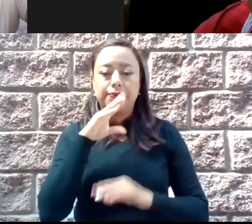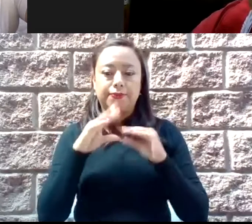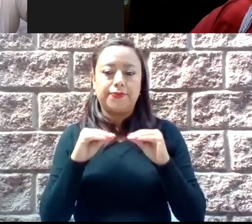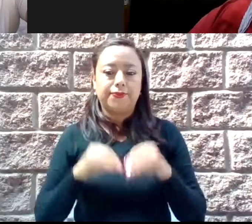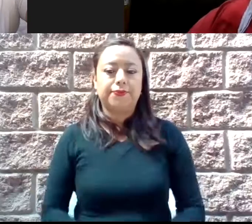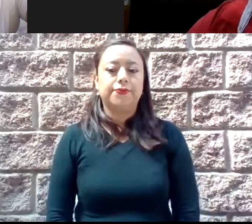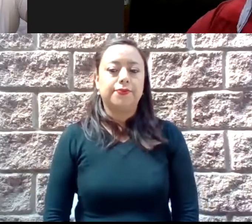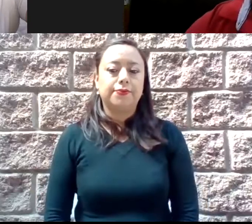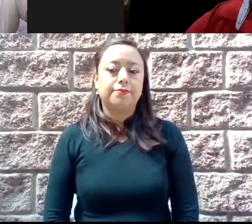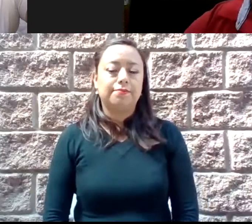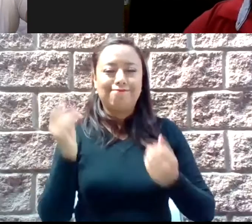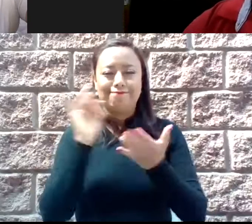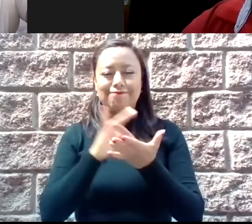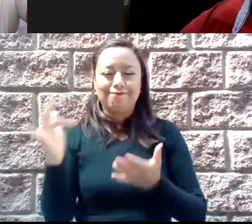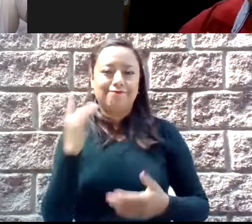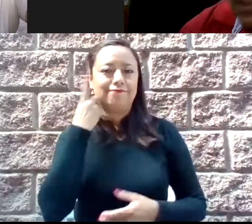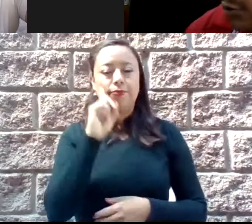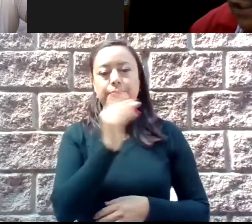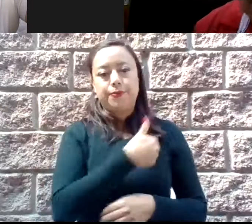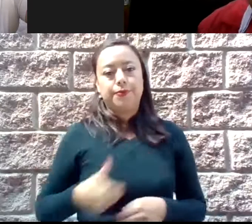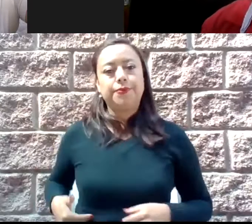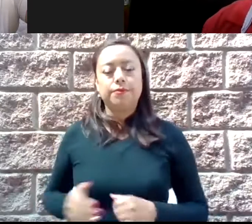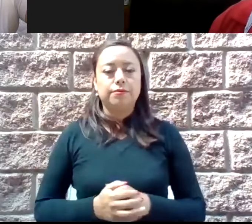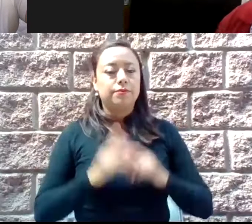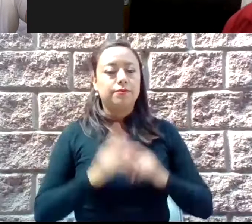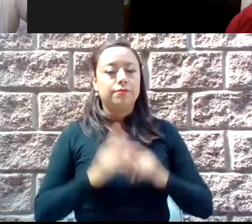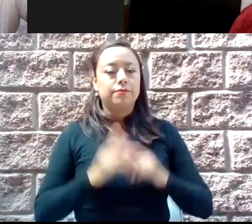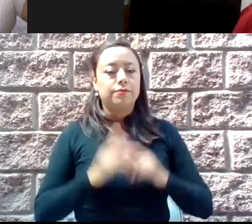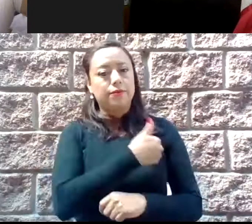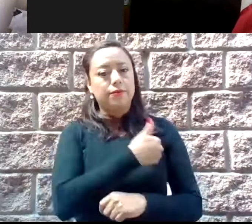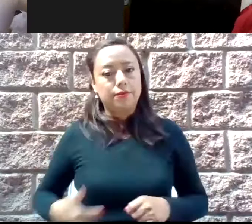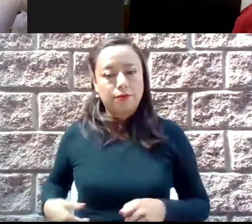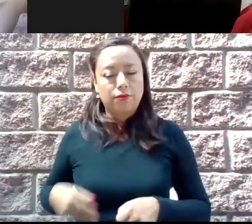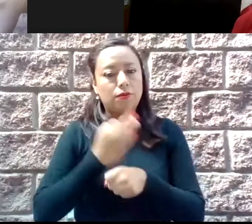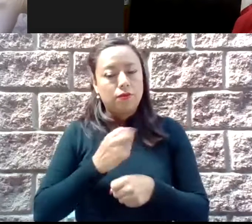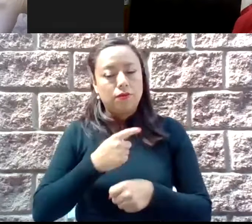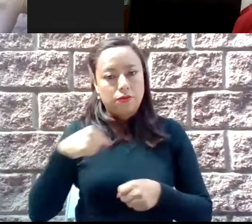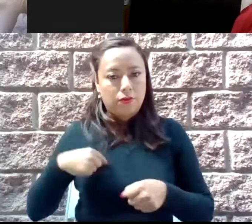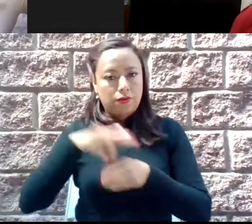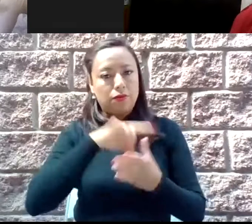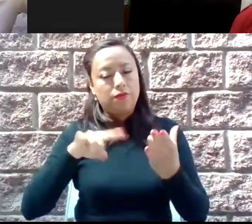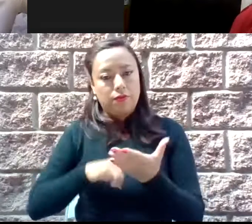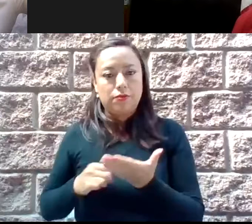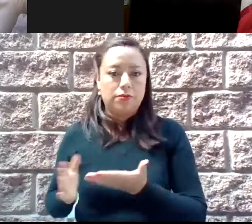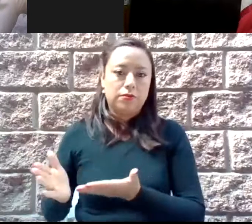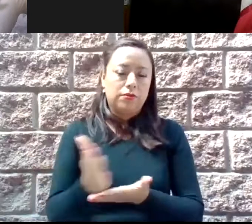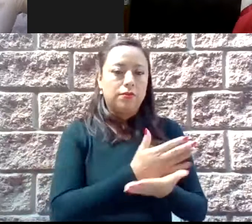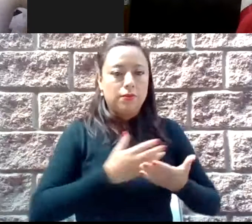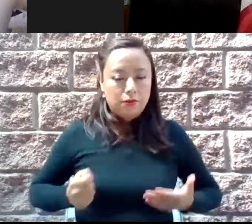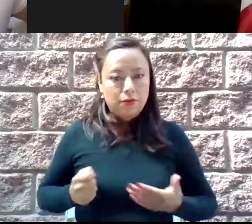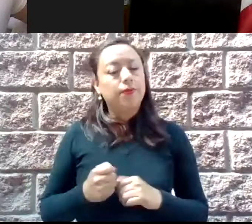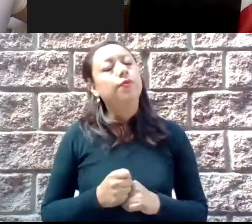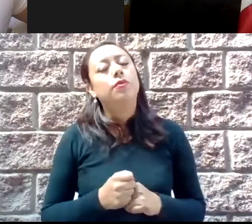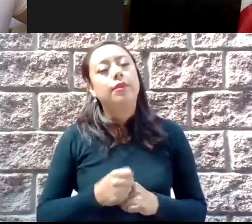Muchas gracias, diputada presidenta. Por instrucciones de la presidencia, procederé a recoger la votación nominal del dictamen de